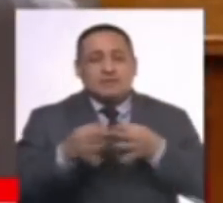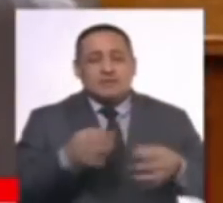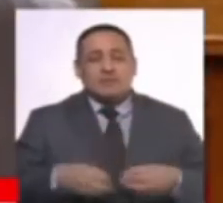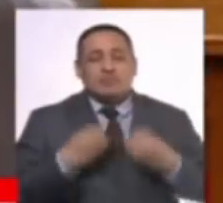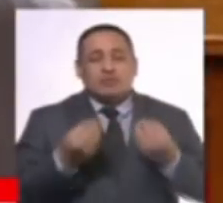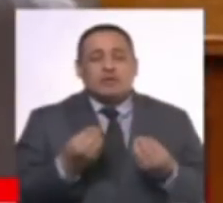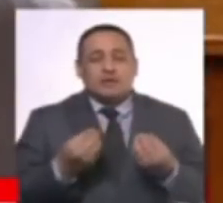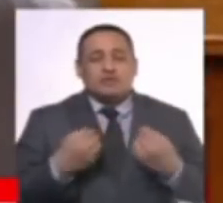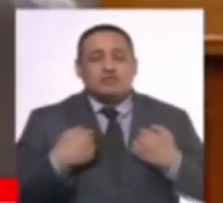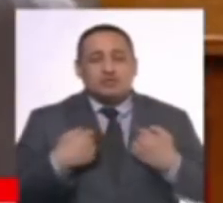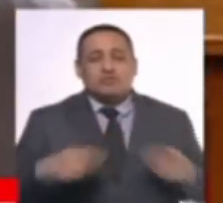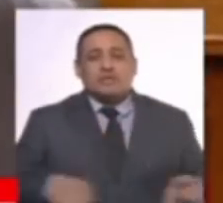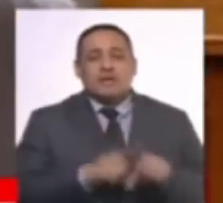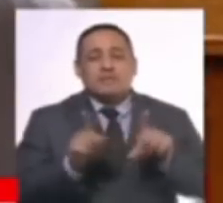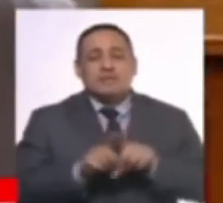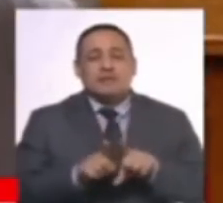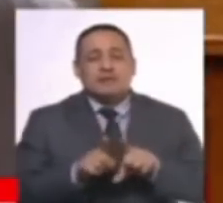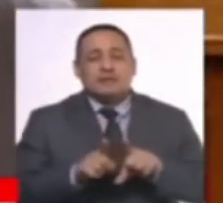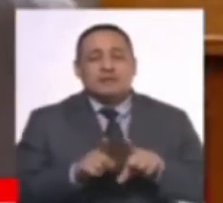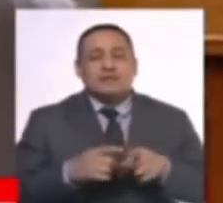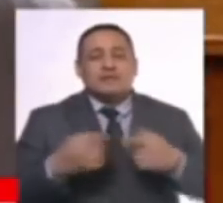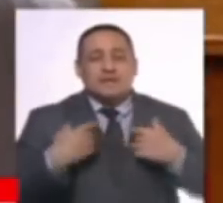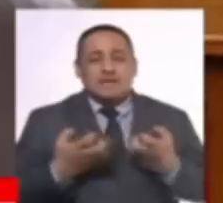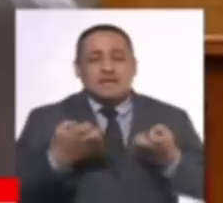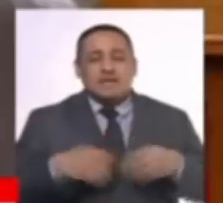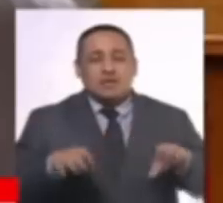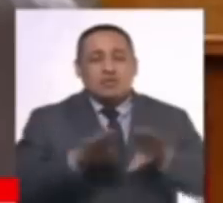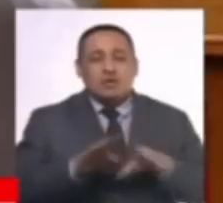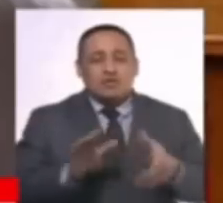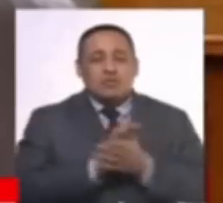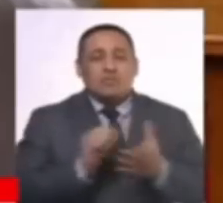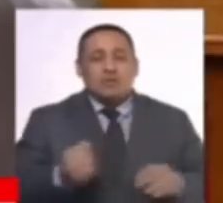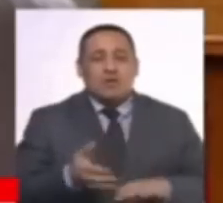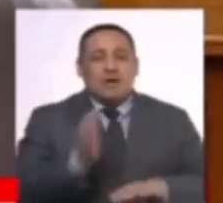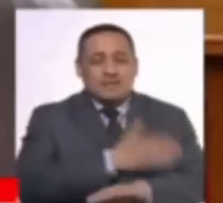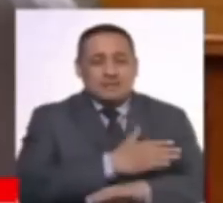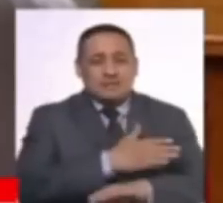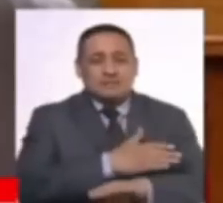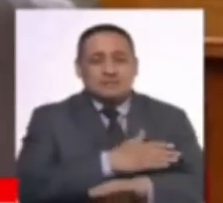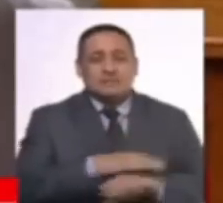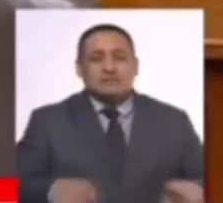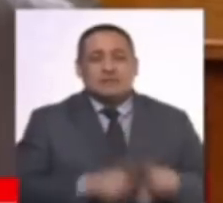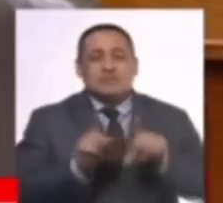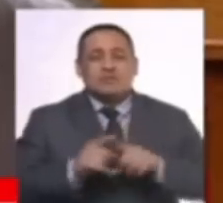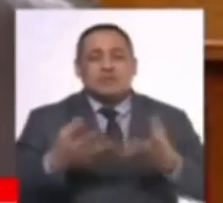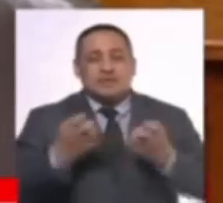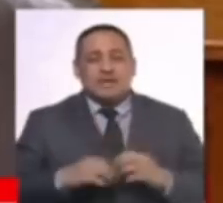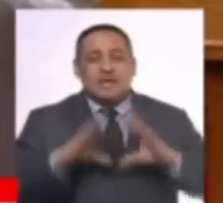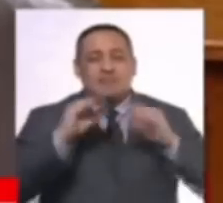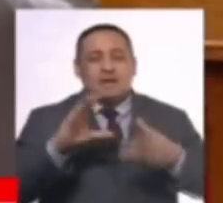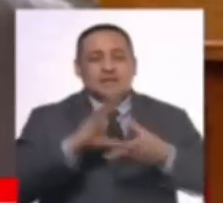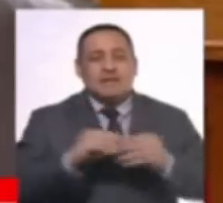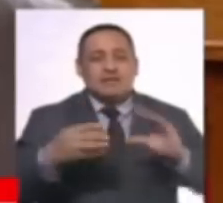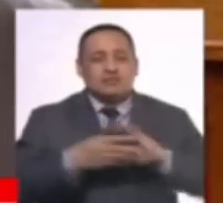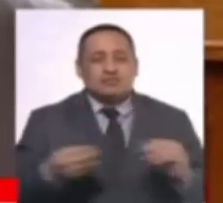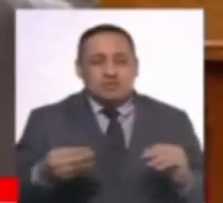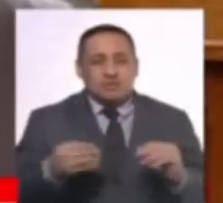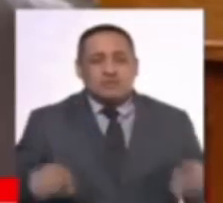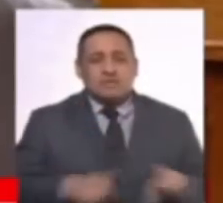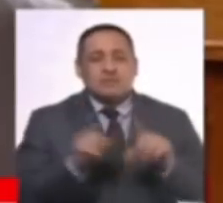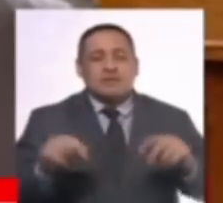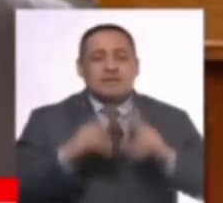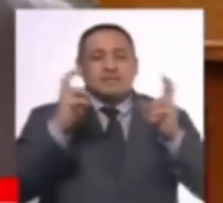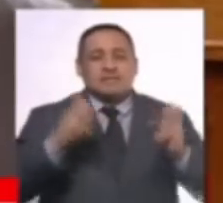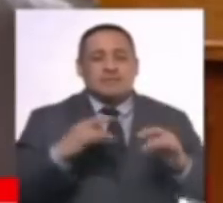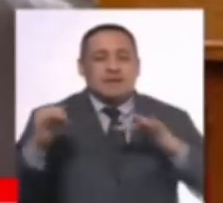porque yo también traté así como el colega que me antecedió, yo traté de hablar de la historia. y toqué el